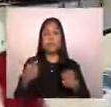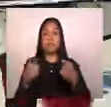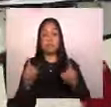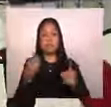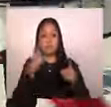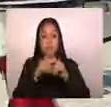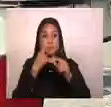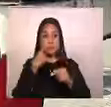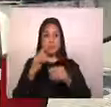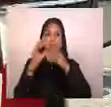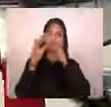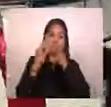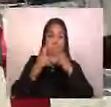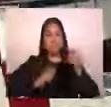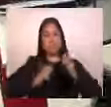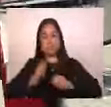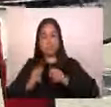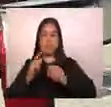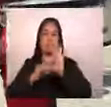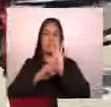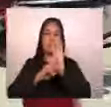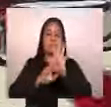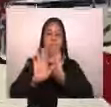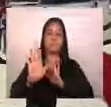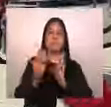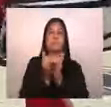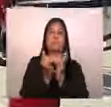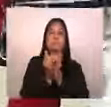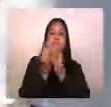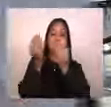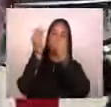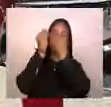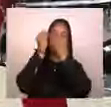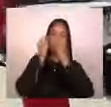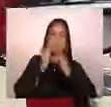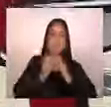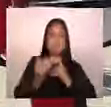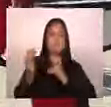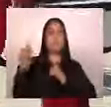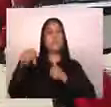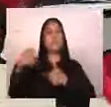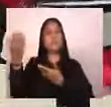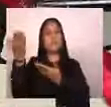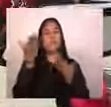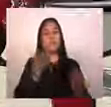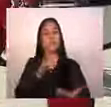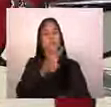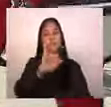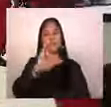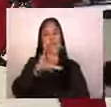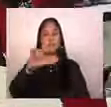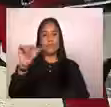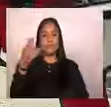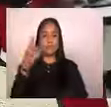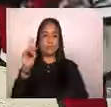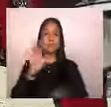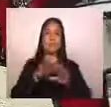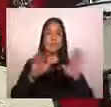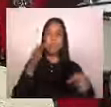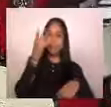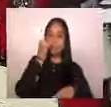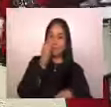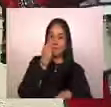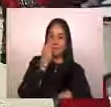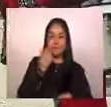instrumento, representando a su institución formadora. Recibimos a la Villa de los